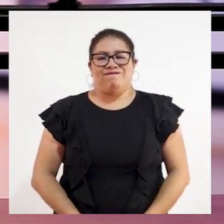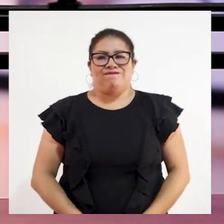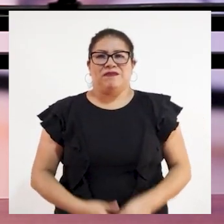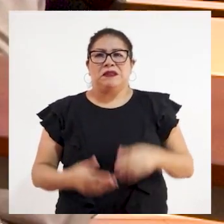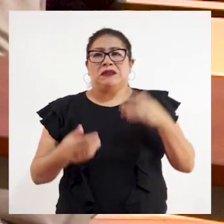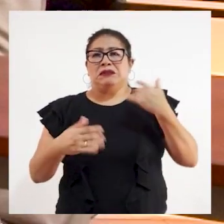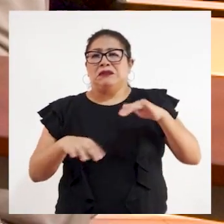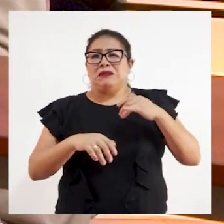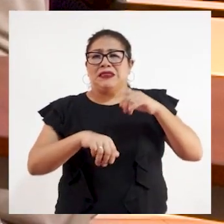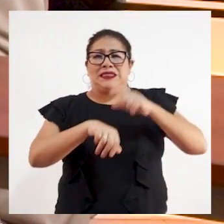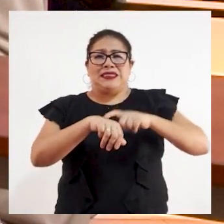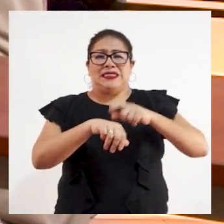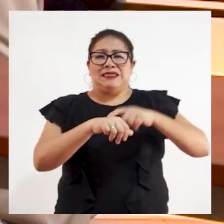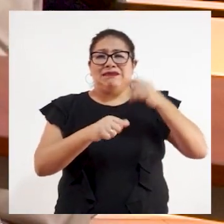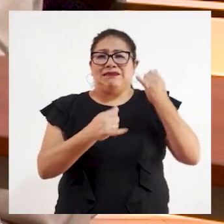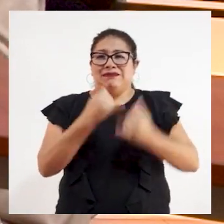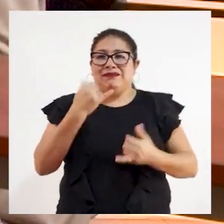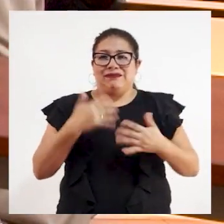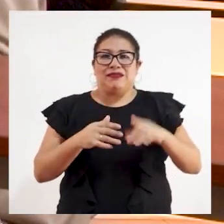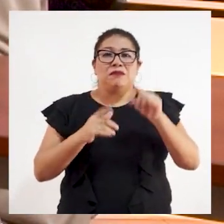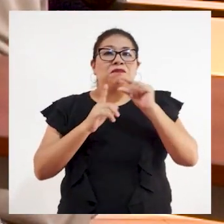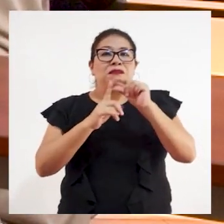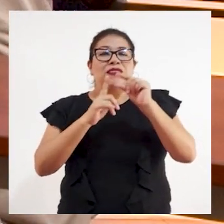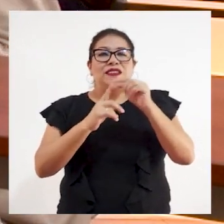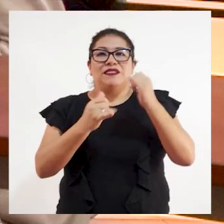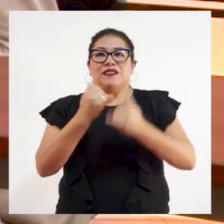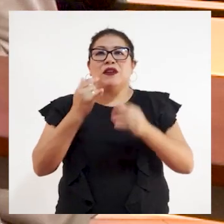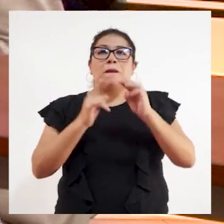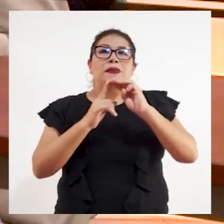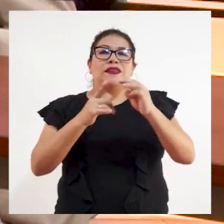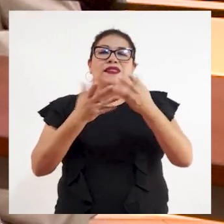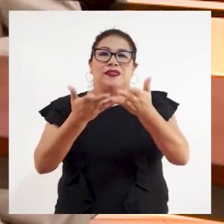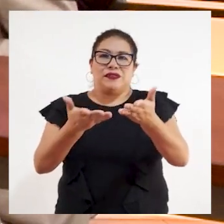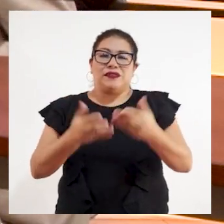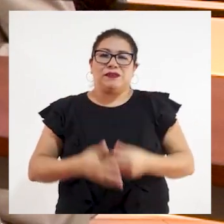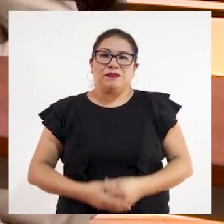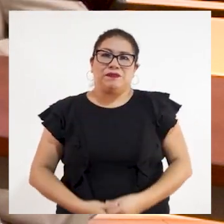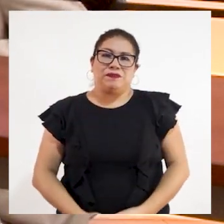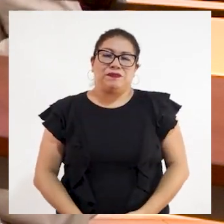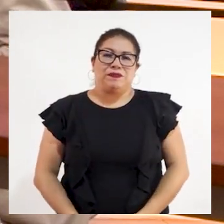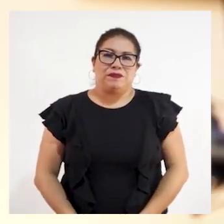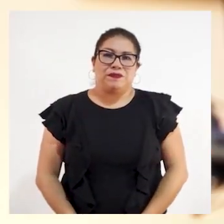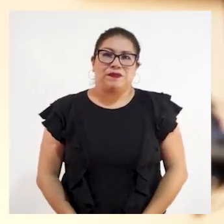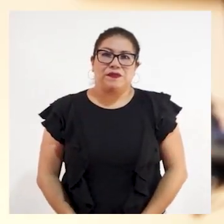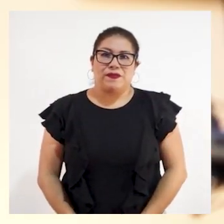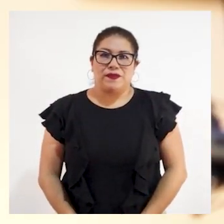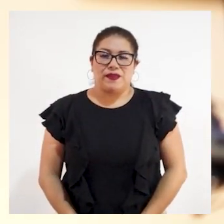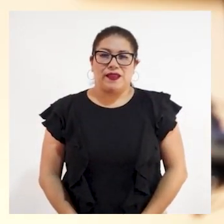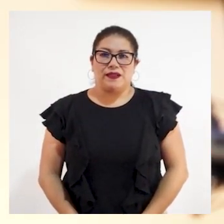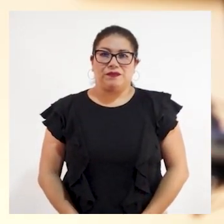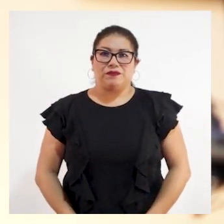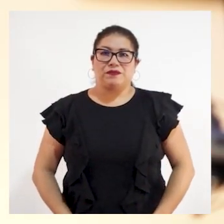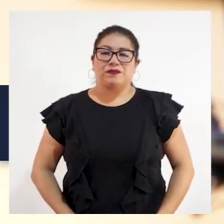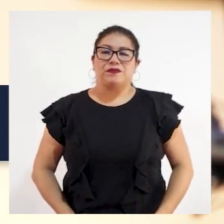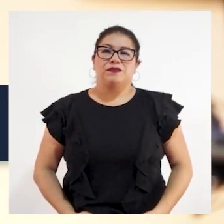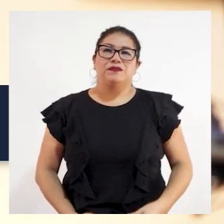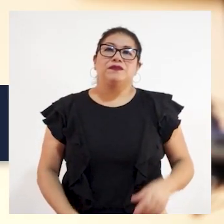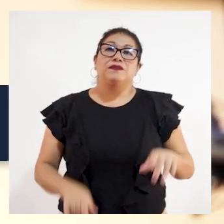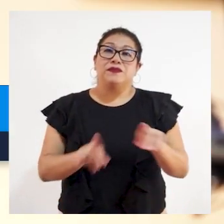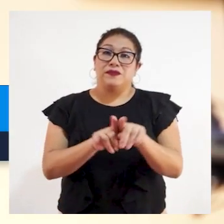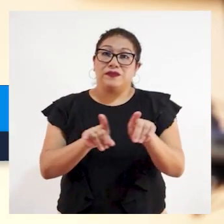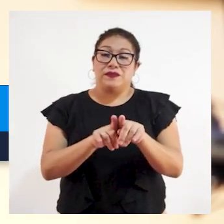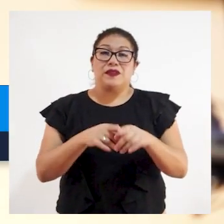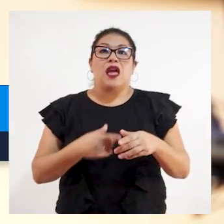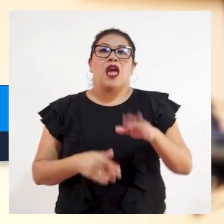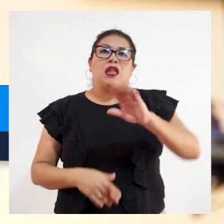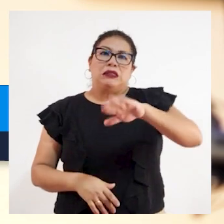Doctora, el tiempo se nos acabó. Sí. Tus palabras finales, su mensaje final para nuestro público. Seguramente invocar